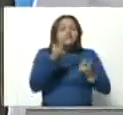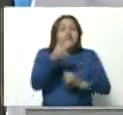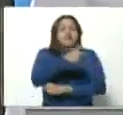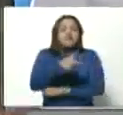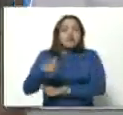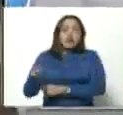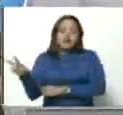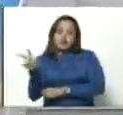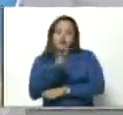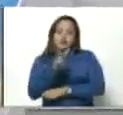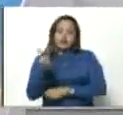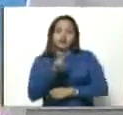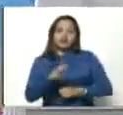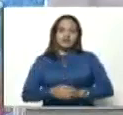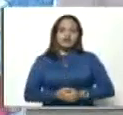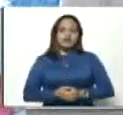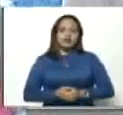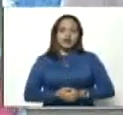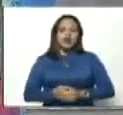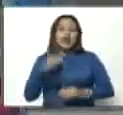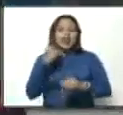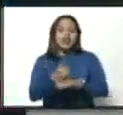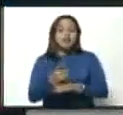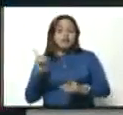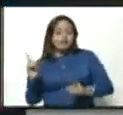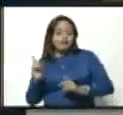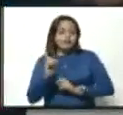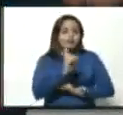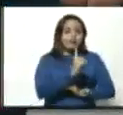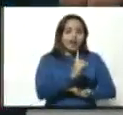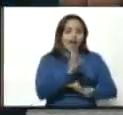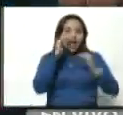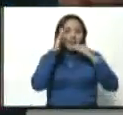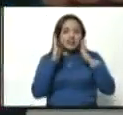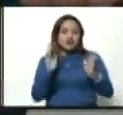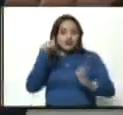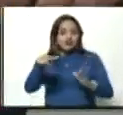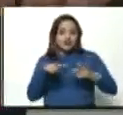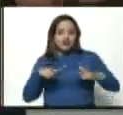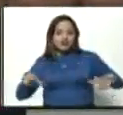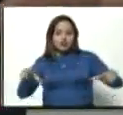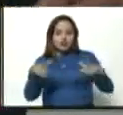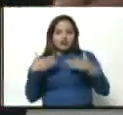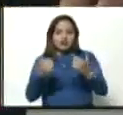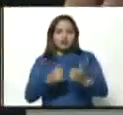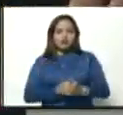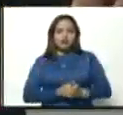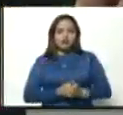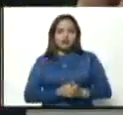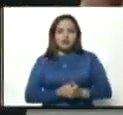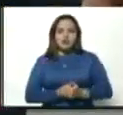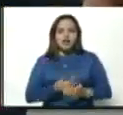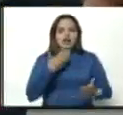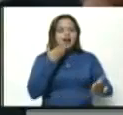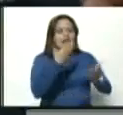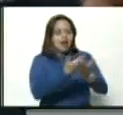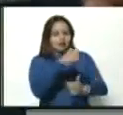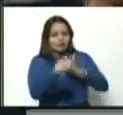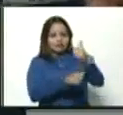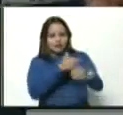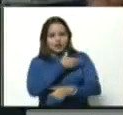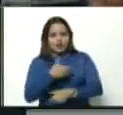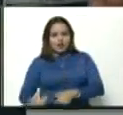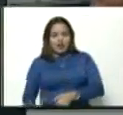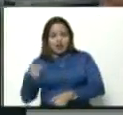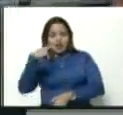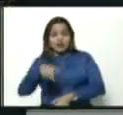muchas venezolanas que vinieron a atenderse a este centro centinela. Muchas gracias, vicepresidenta. Tenemos un hospital que tipo 3 con 142